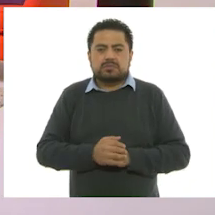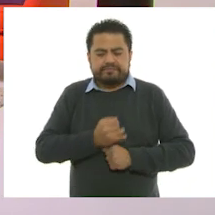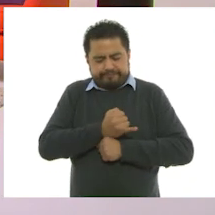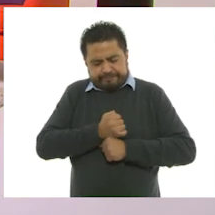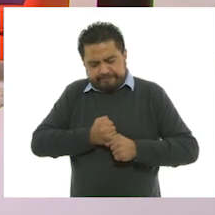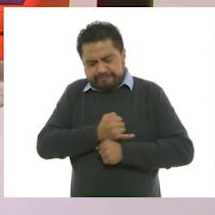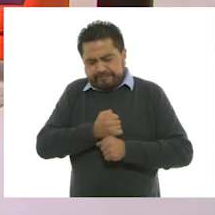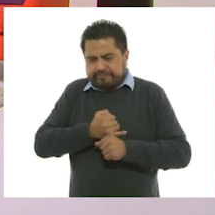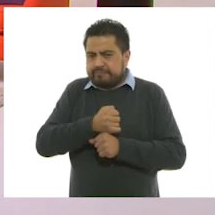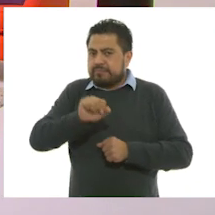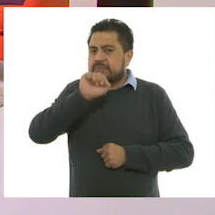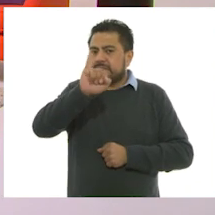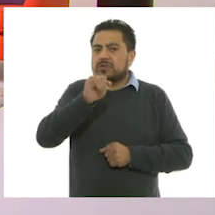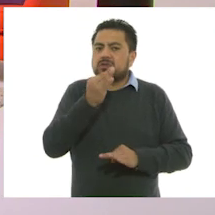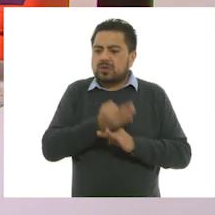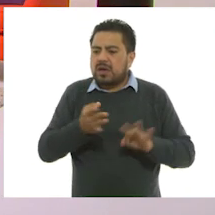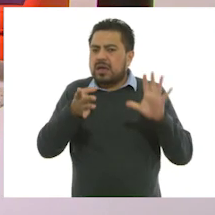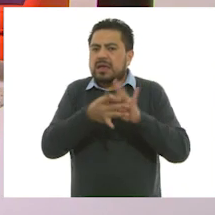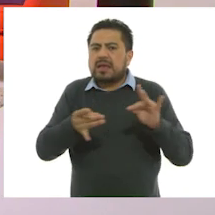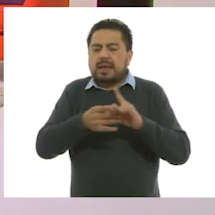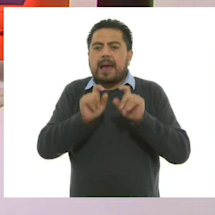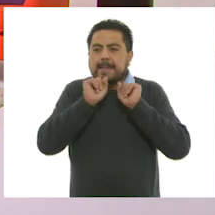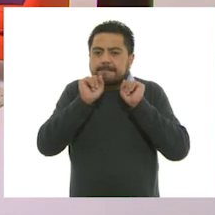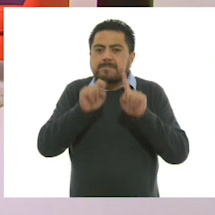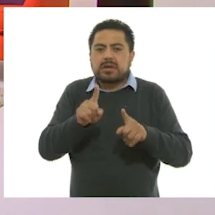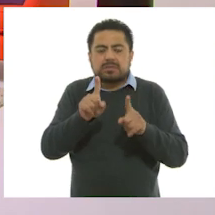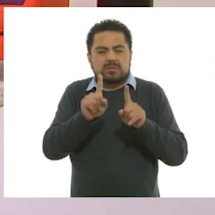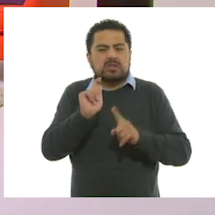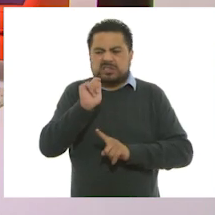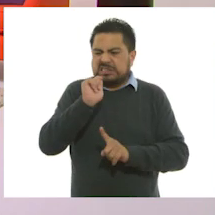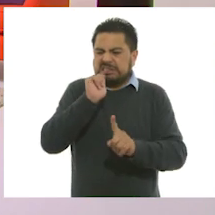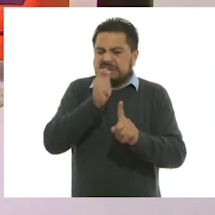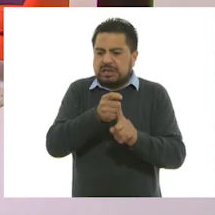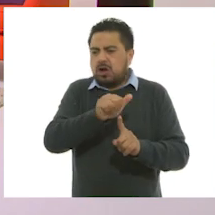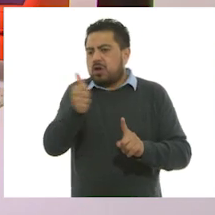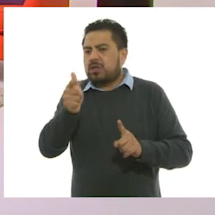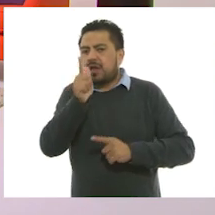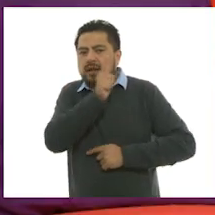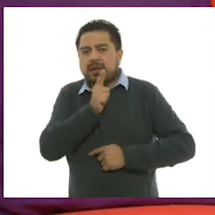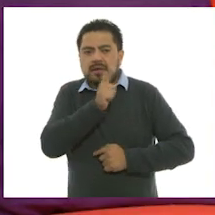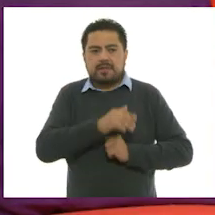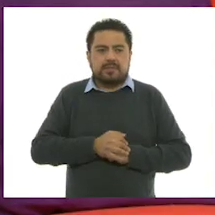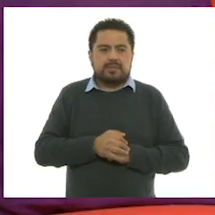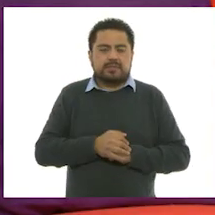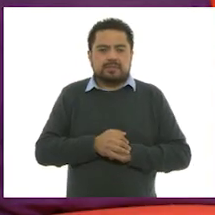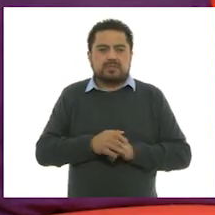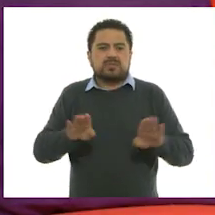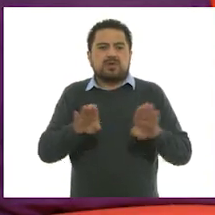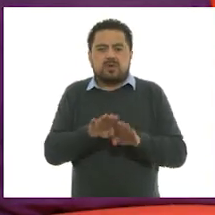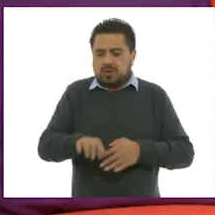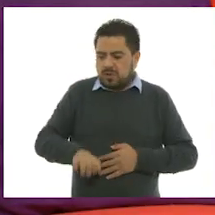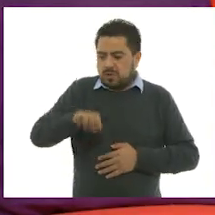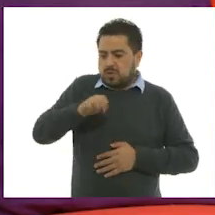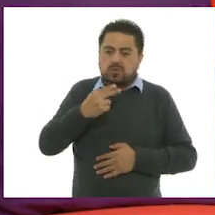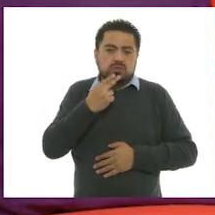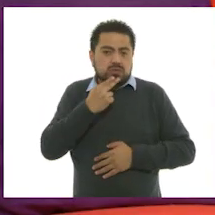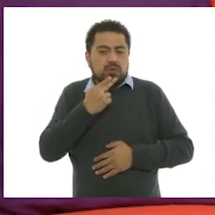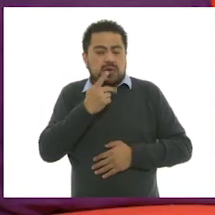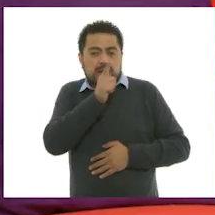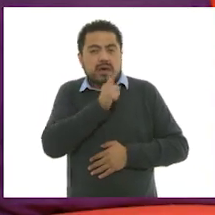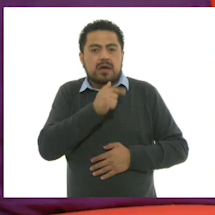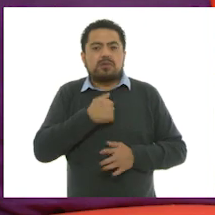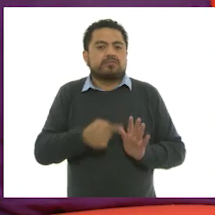Analizar si lo que estamos diciendo tiene el mismo significado en la otra lengua. Como adulto usuario de la lengua, les